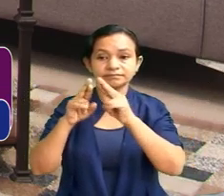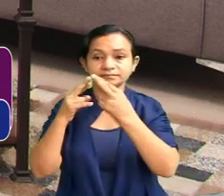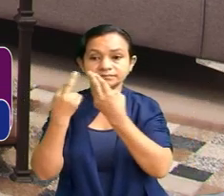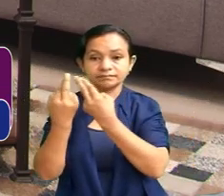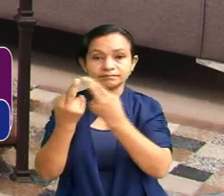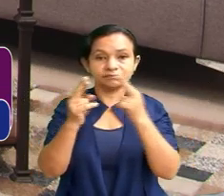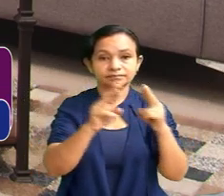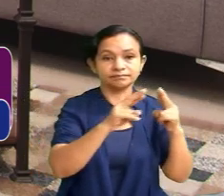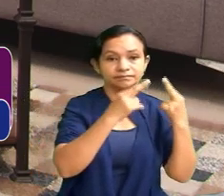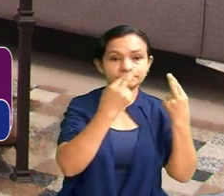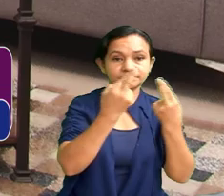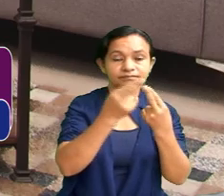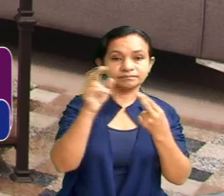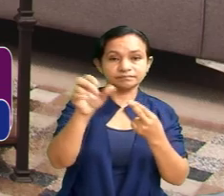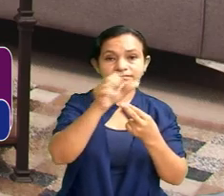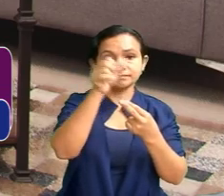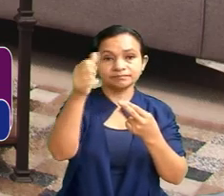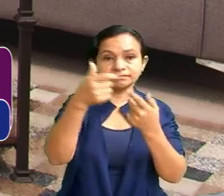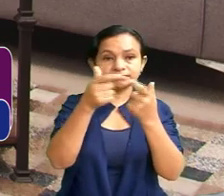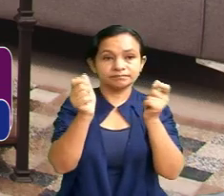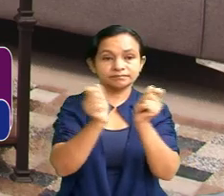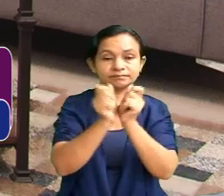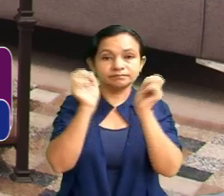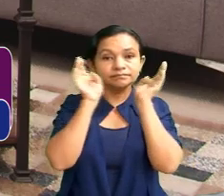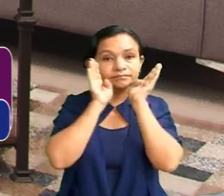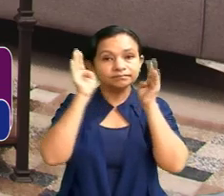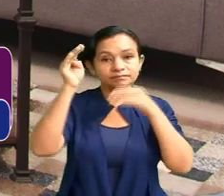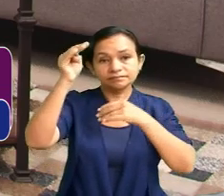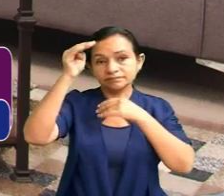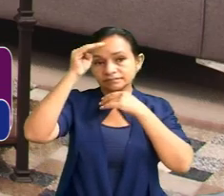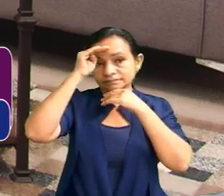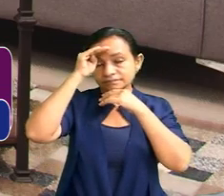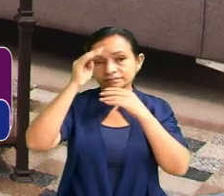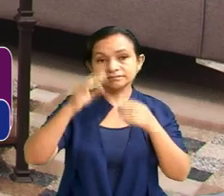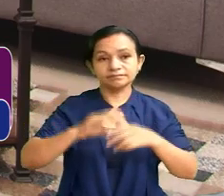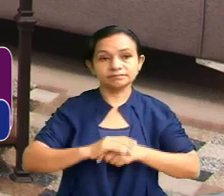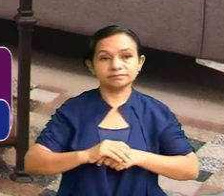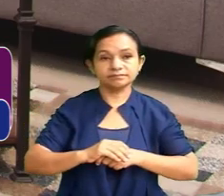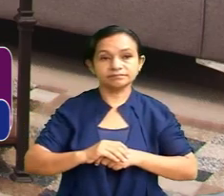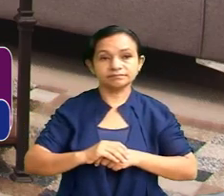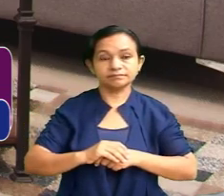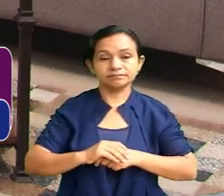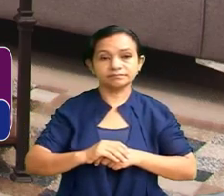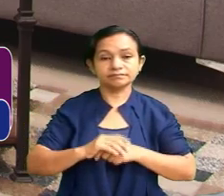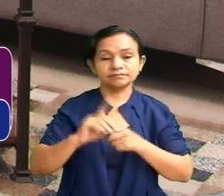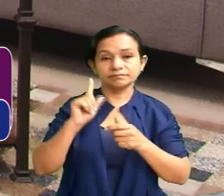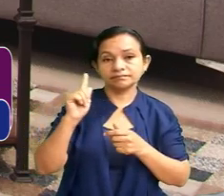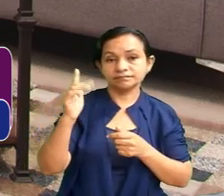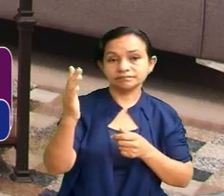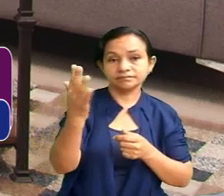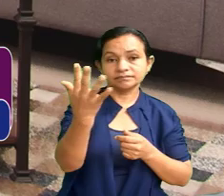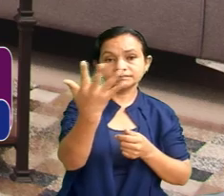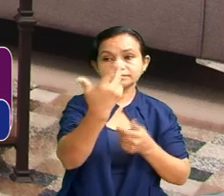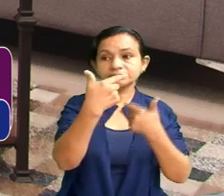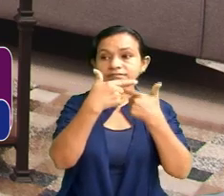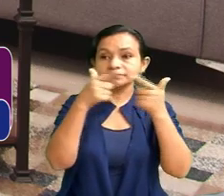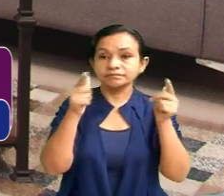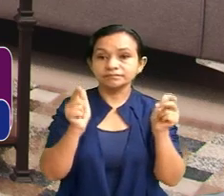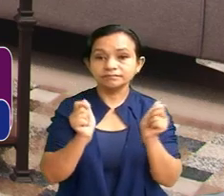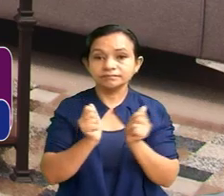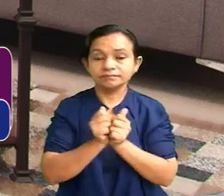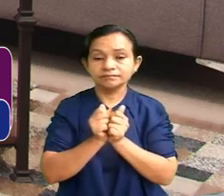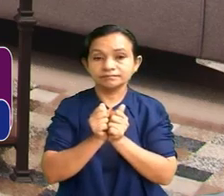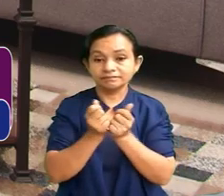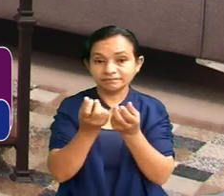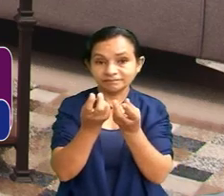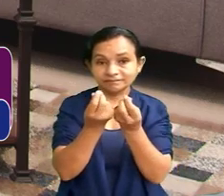otros sectores privados que no necesariamente son parte del gran conglomerado pero que están ahí y dinamizando la